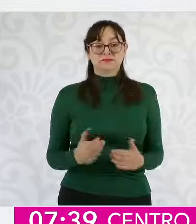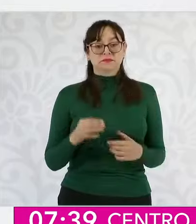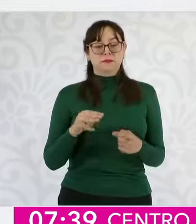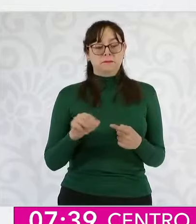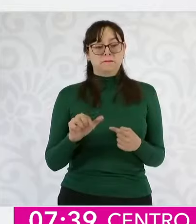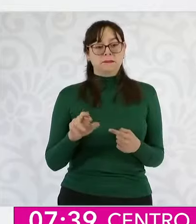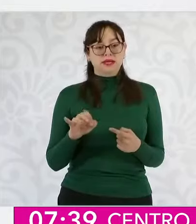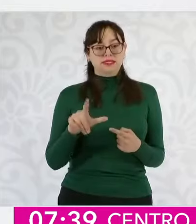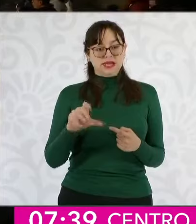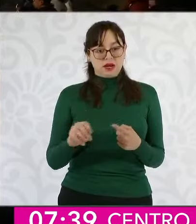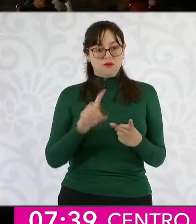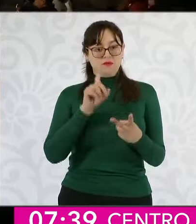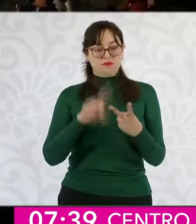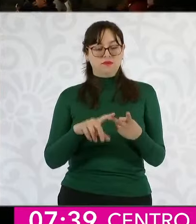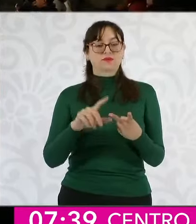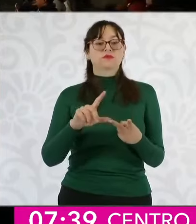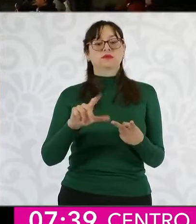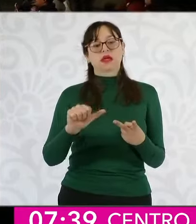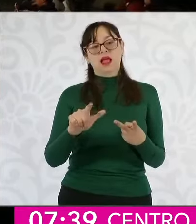Ebrard y después Altagracia.